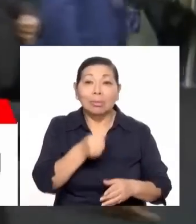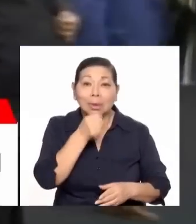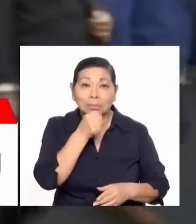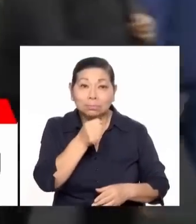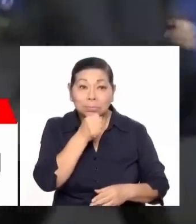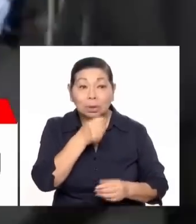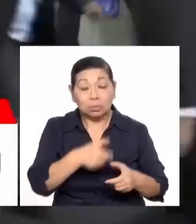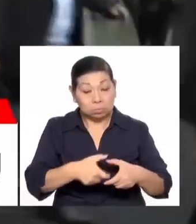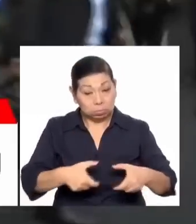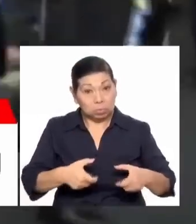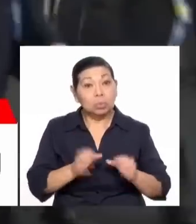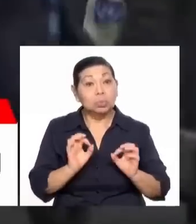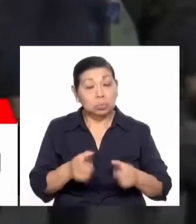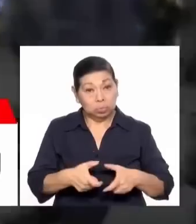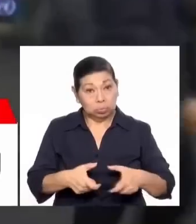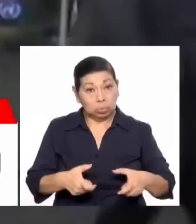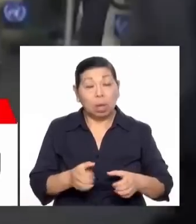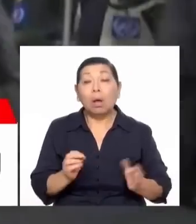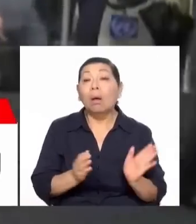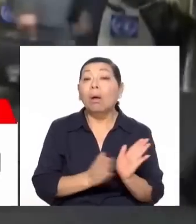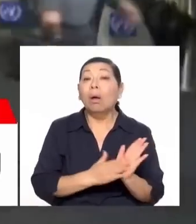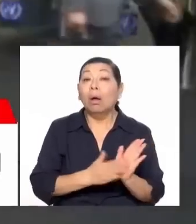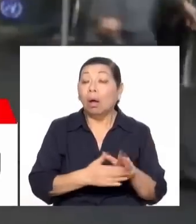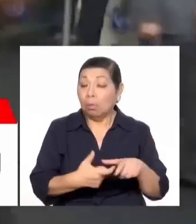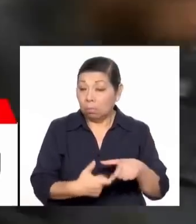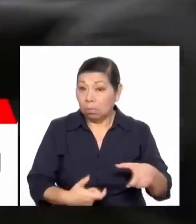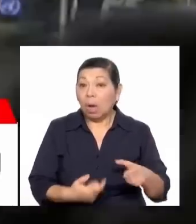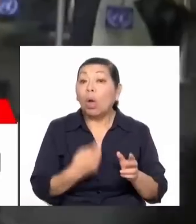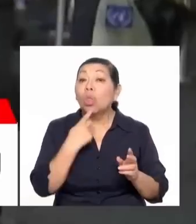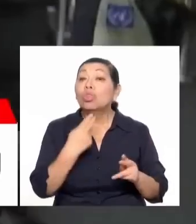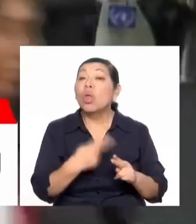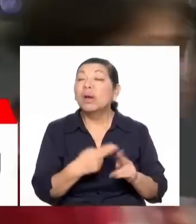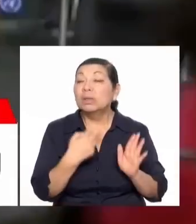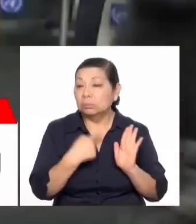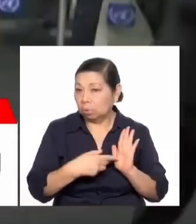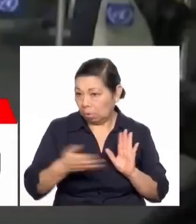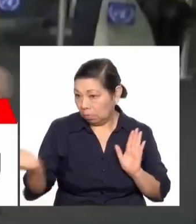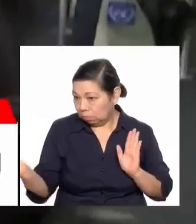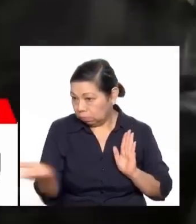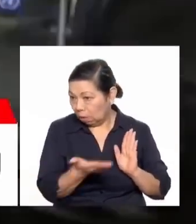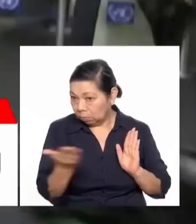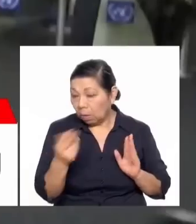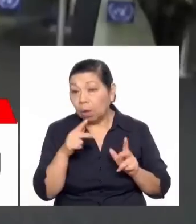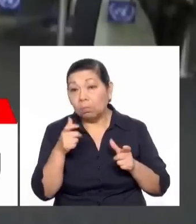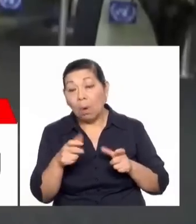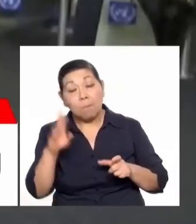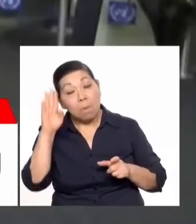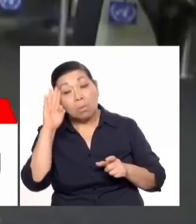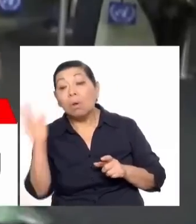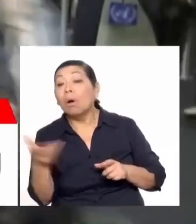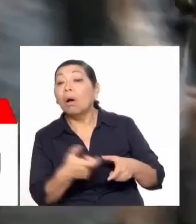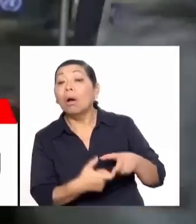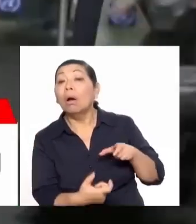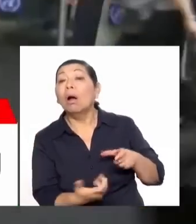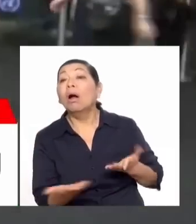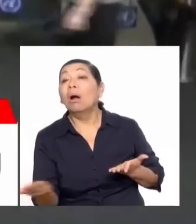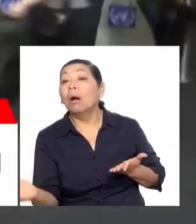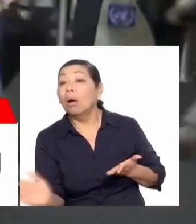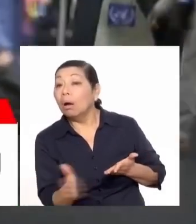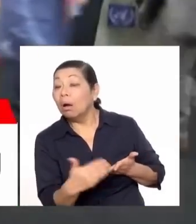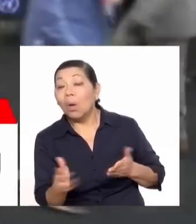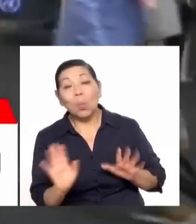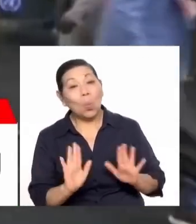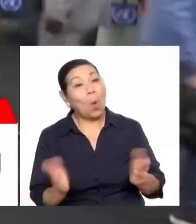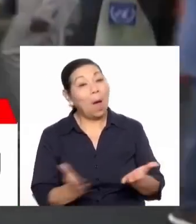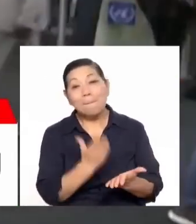periodistas acreditados cuenten con una credencial especial para poder pasar todos los controles respectivos y no